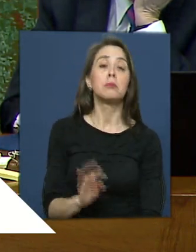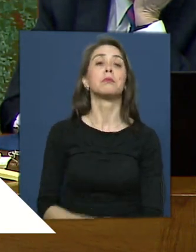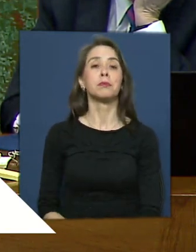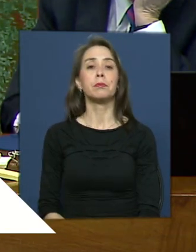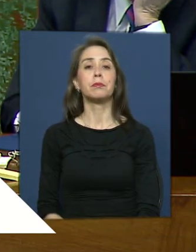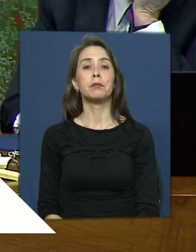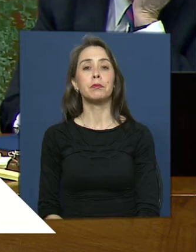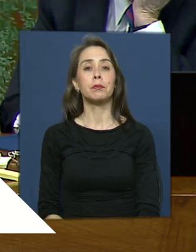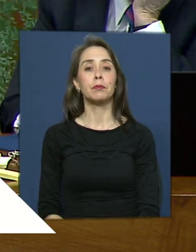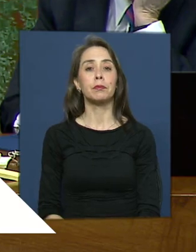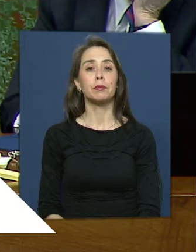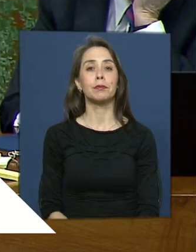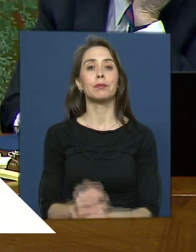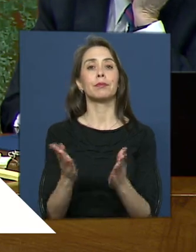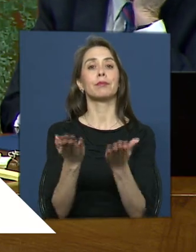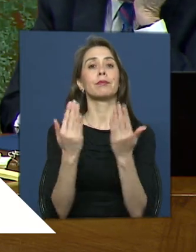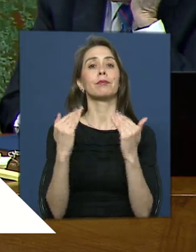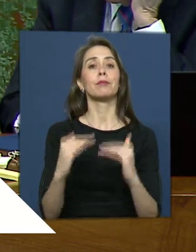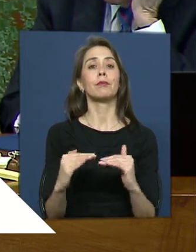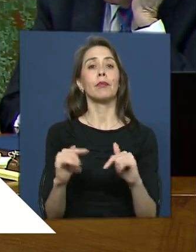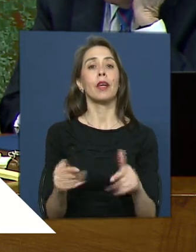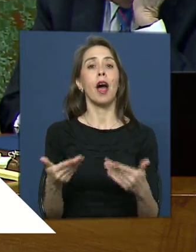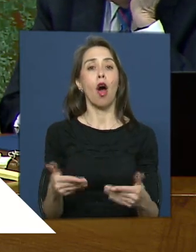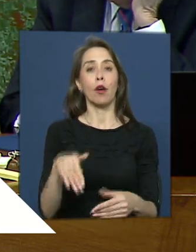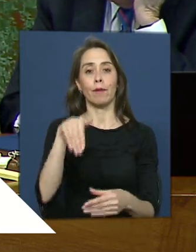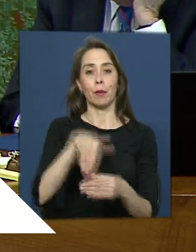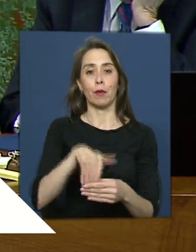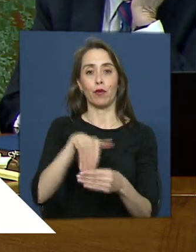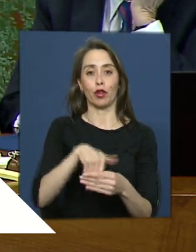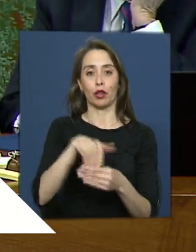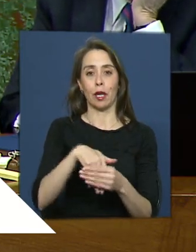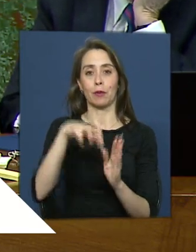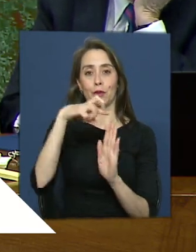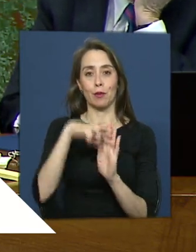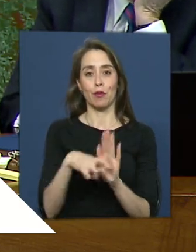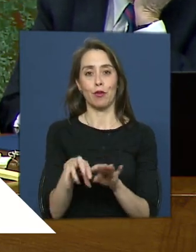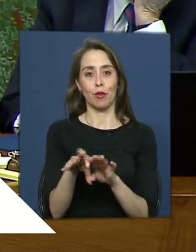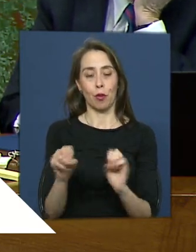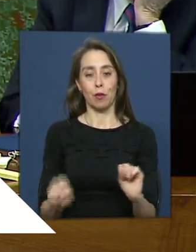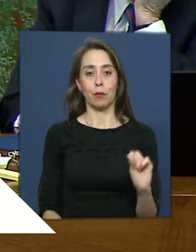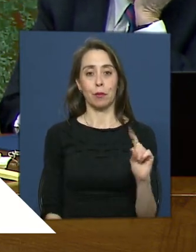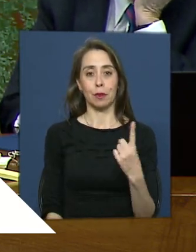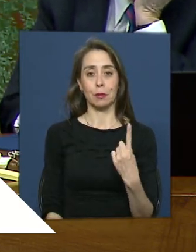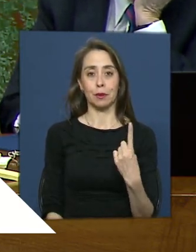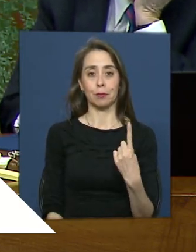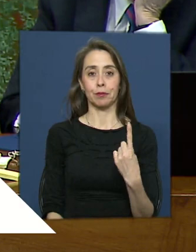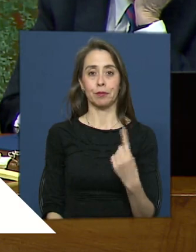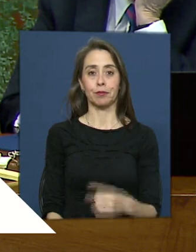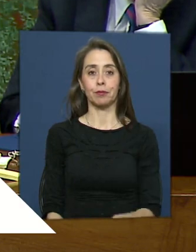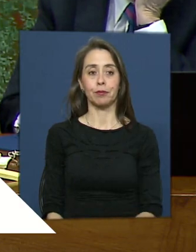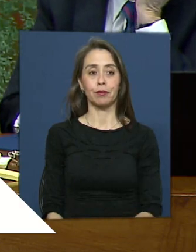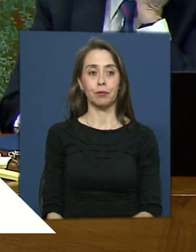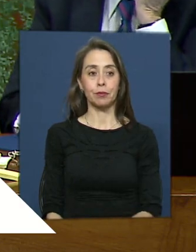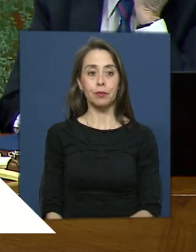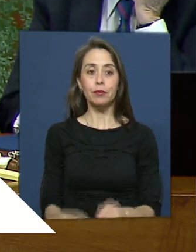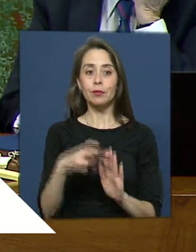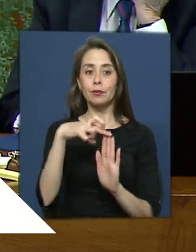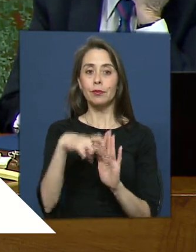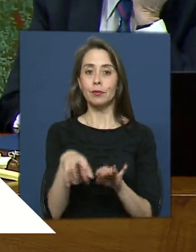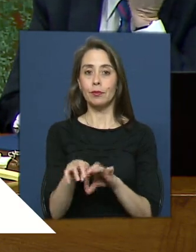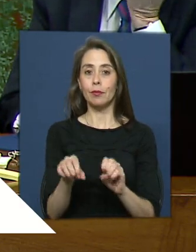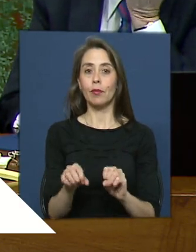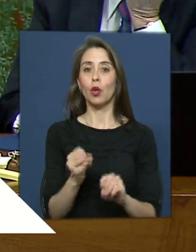intervenciones, por lo tanto procederemos a las votaciones respectivas de los proyectos de resolución, partiendo por el proyecto de